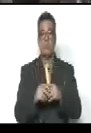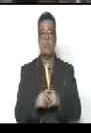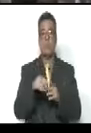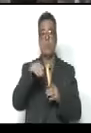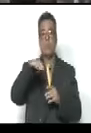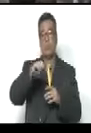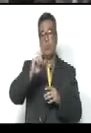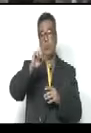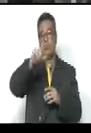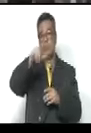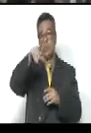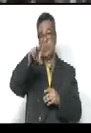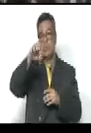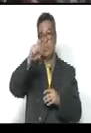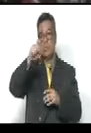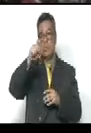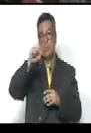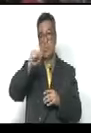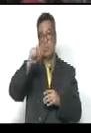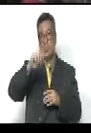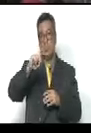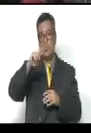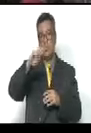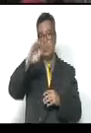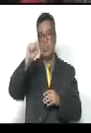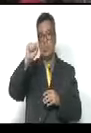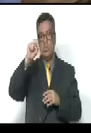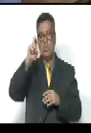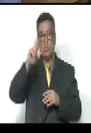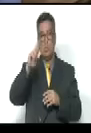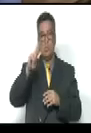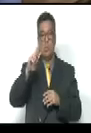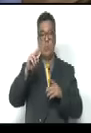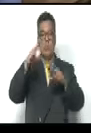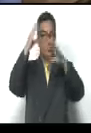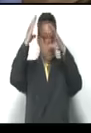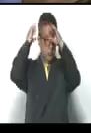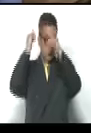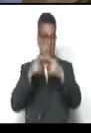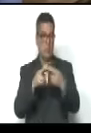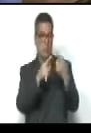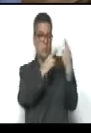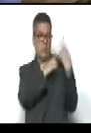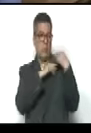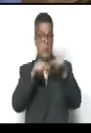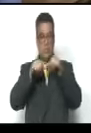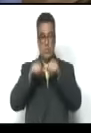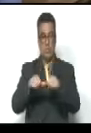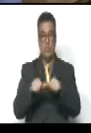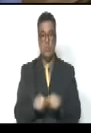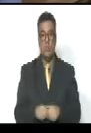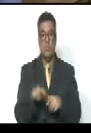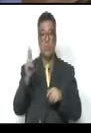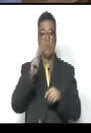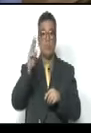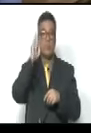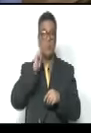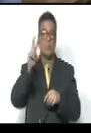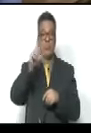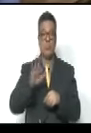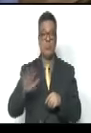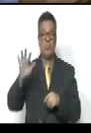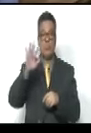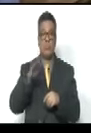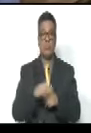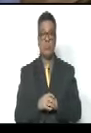ciudadano Alexander Gabriel Llanes de Leuce, como embajador representante permanente de la República Bolivariana